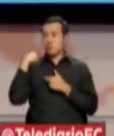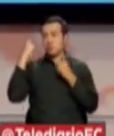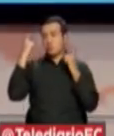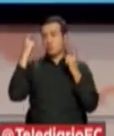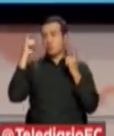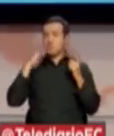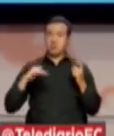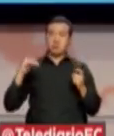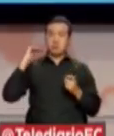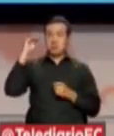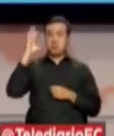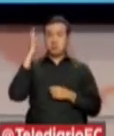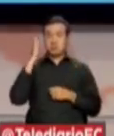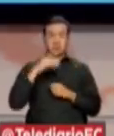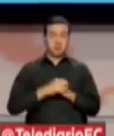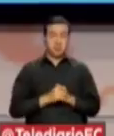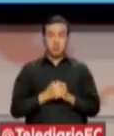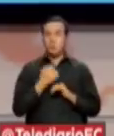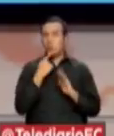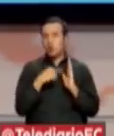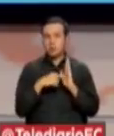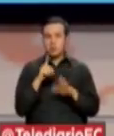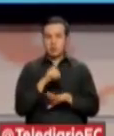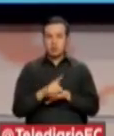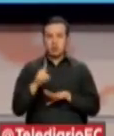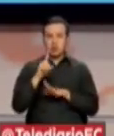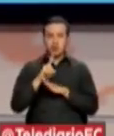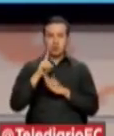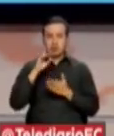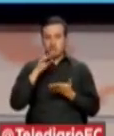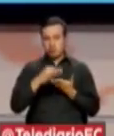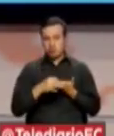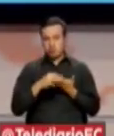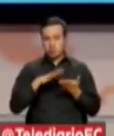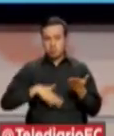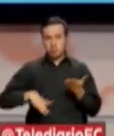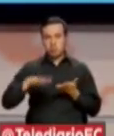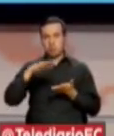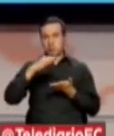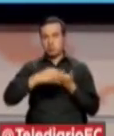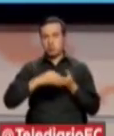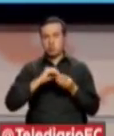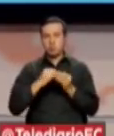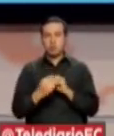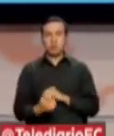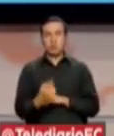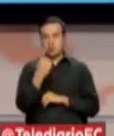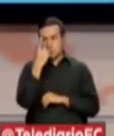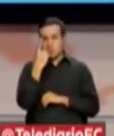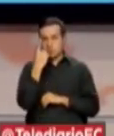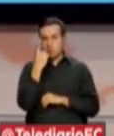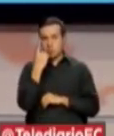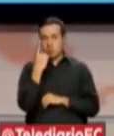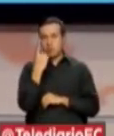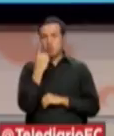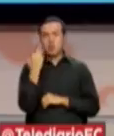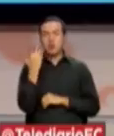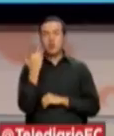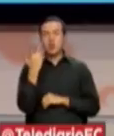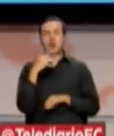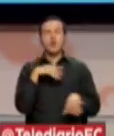gobernabilidad las direcciones zonales las distribución nosotros pertenecemos a la zona 1 que me digan que